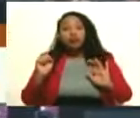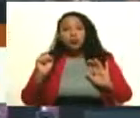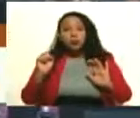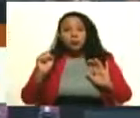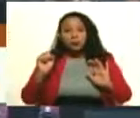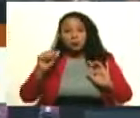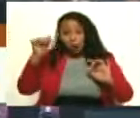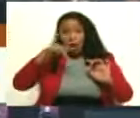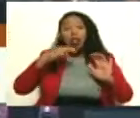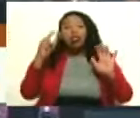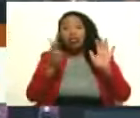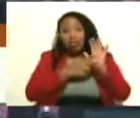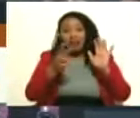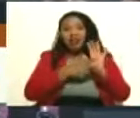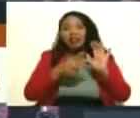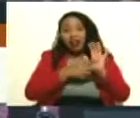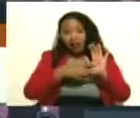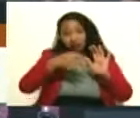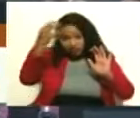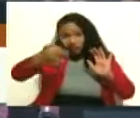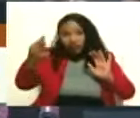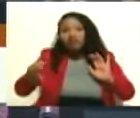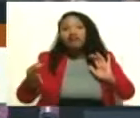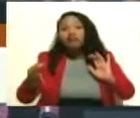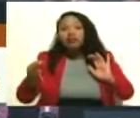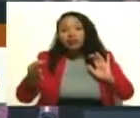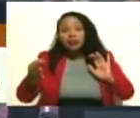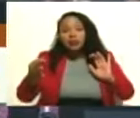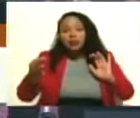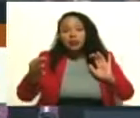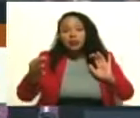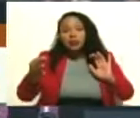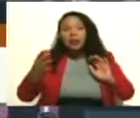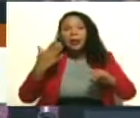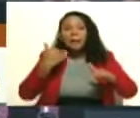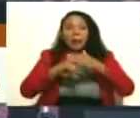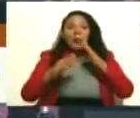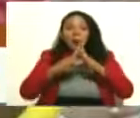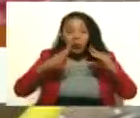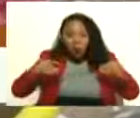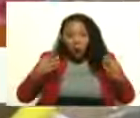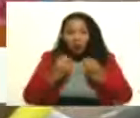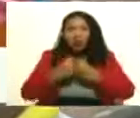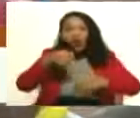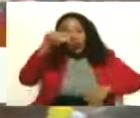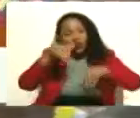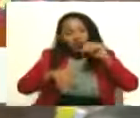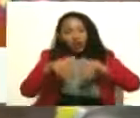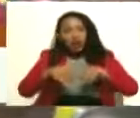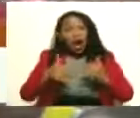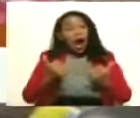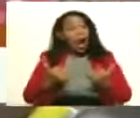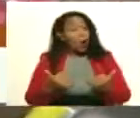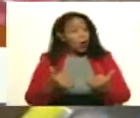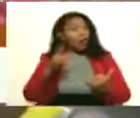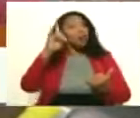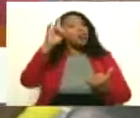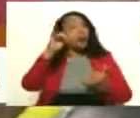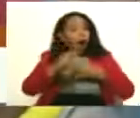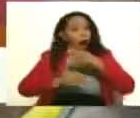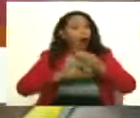Por aquí dice así, de verdad, verdadita. Vamos a votar todas y todos. Ahora, también